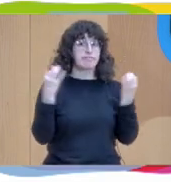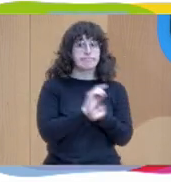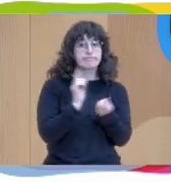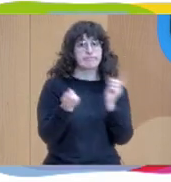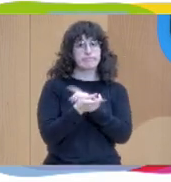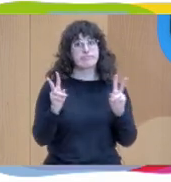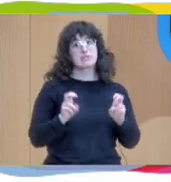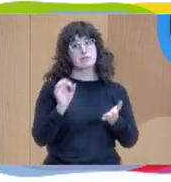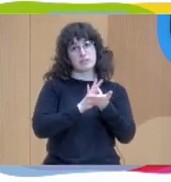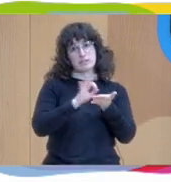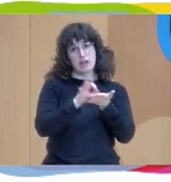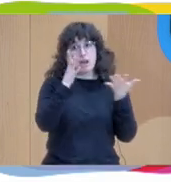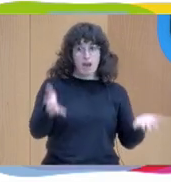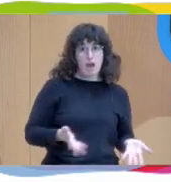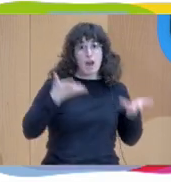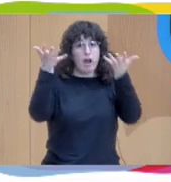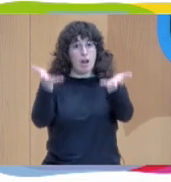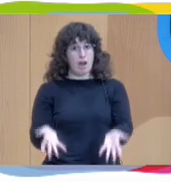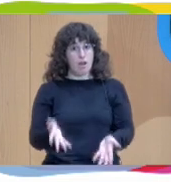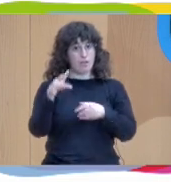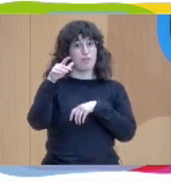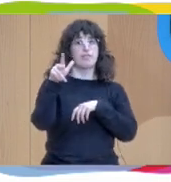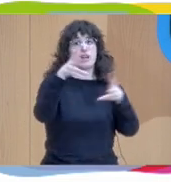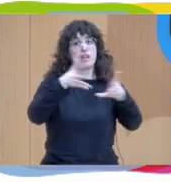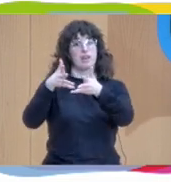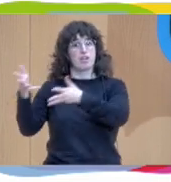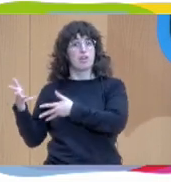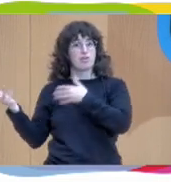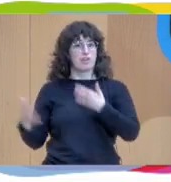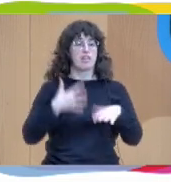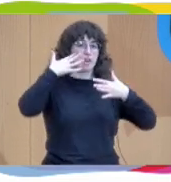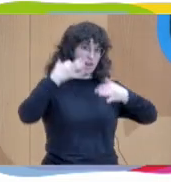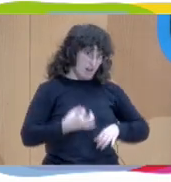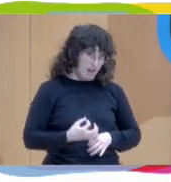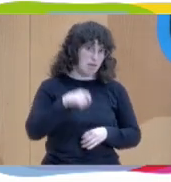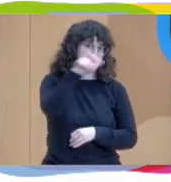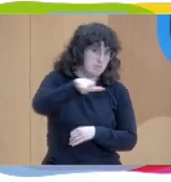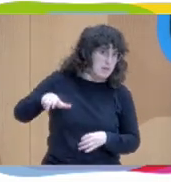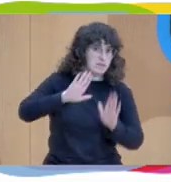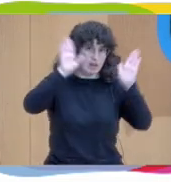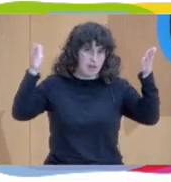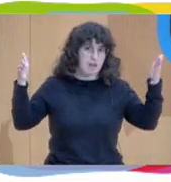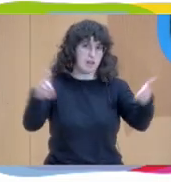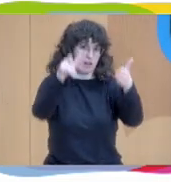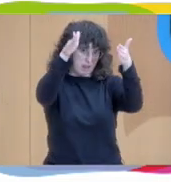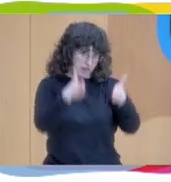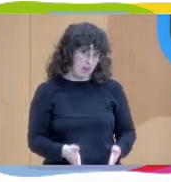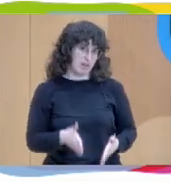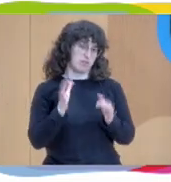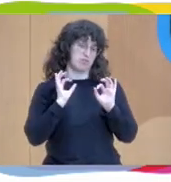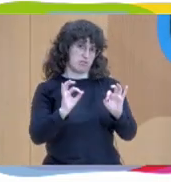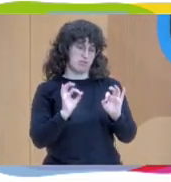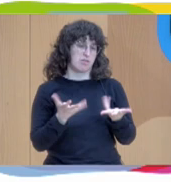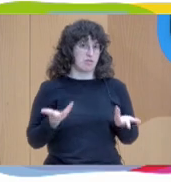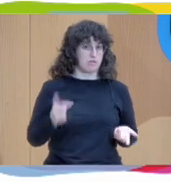ciudadanía y poner de verdad a la persona en el centro es el reto que vamos a perseguir en estas dos jornadas y lo